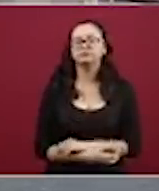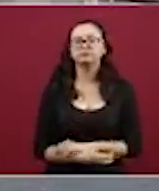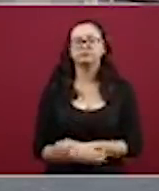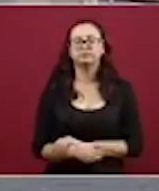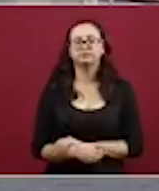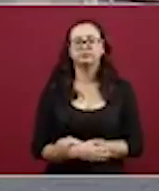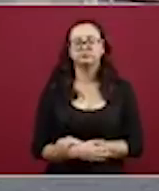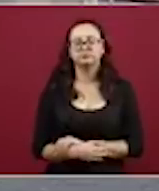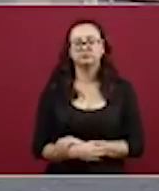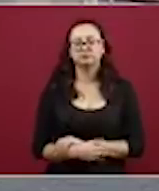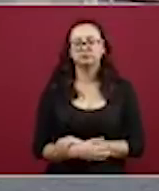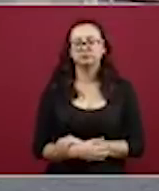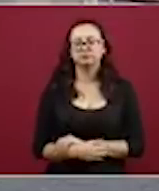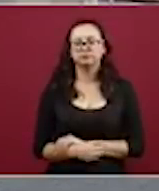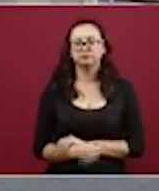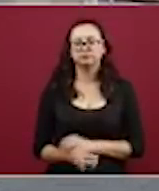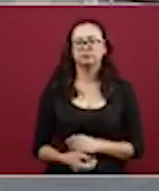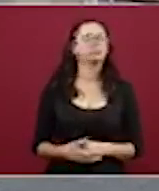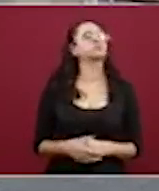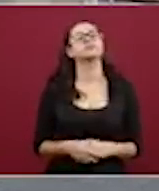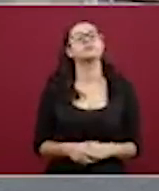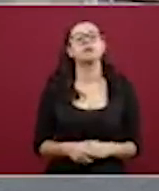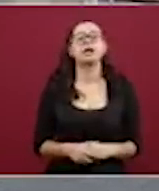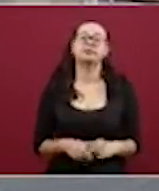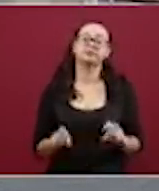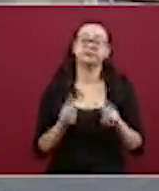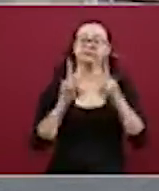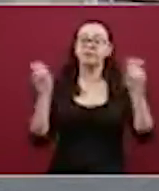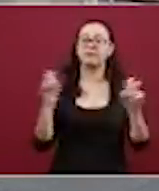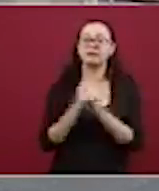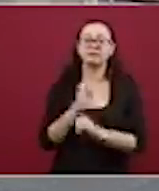Bueno, acerca de las calificadoras,